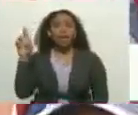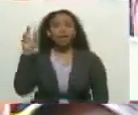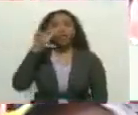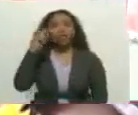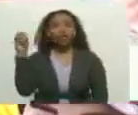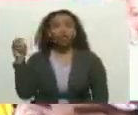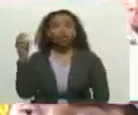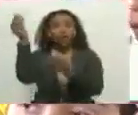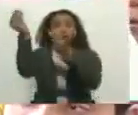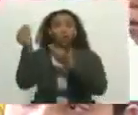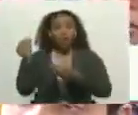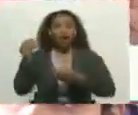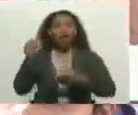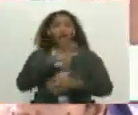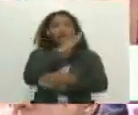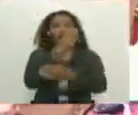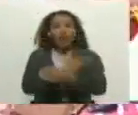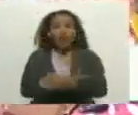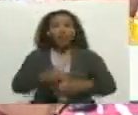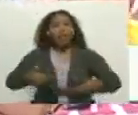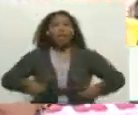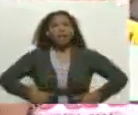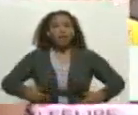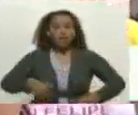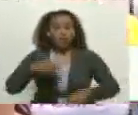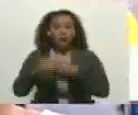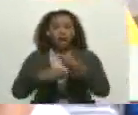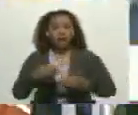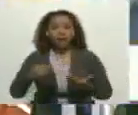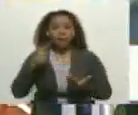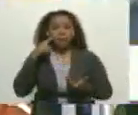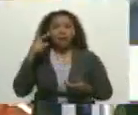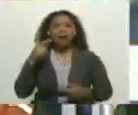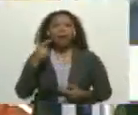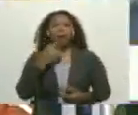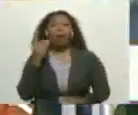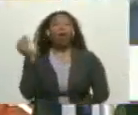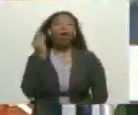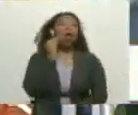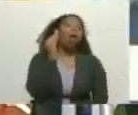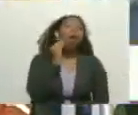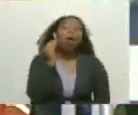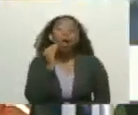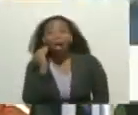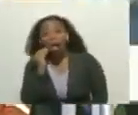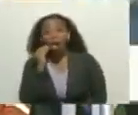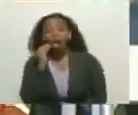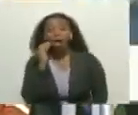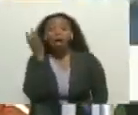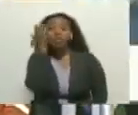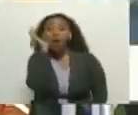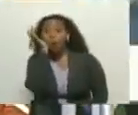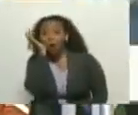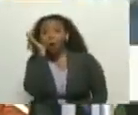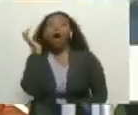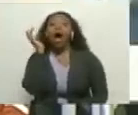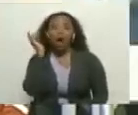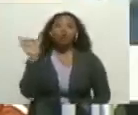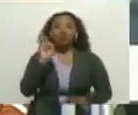nos despierta y nos aguijonea cuando estamos apendejeados para seguir adelante. Porque a veces uno le ocurre, ¿no?